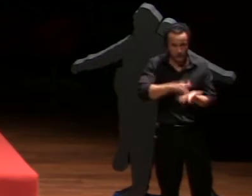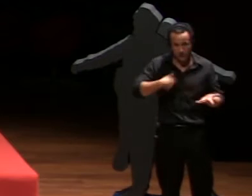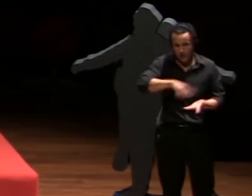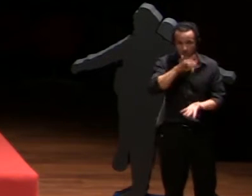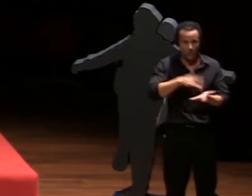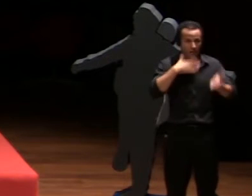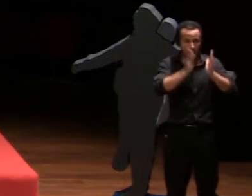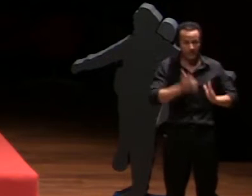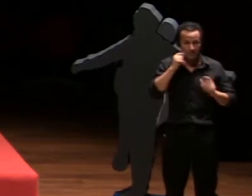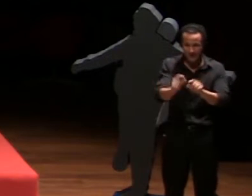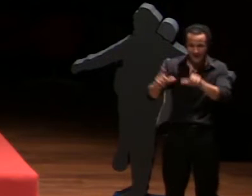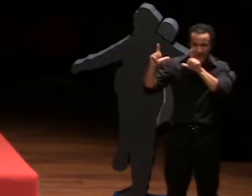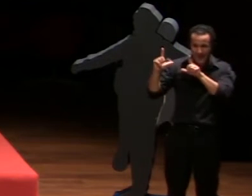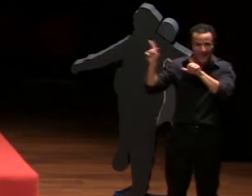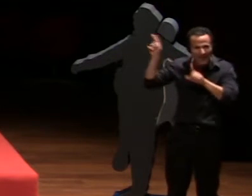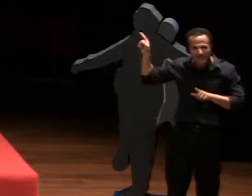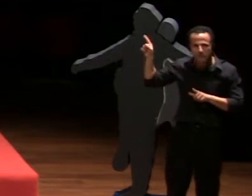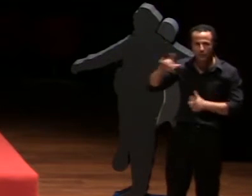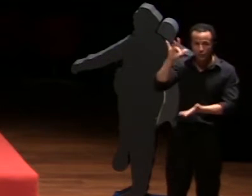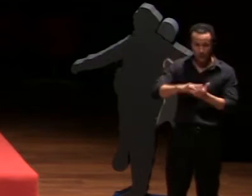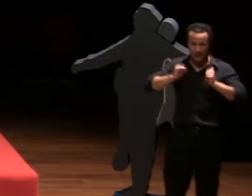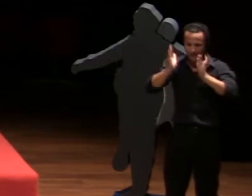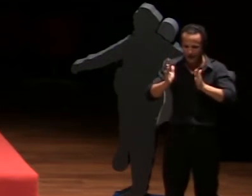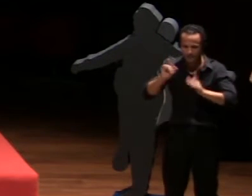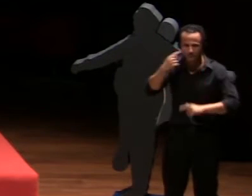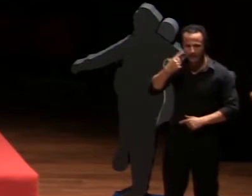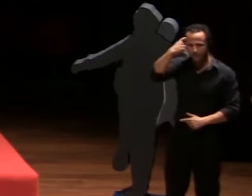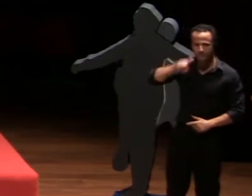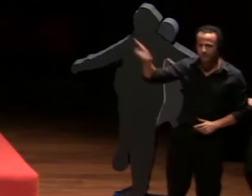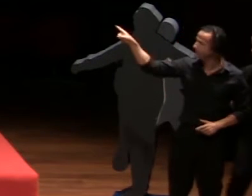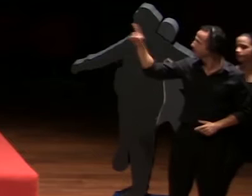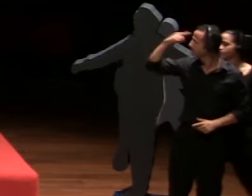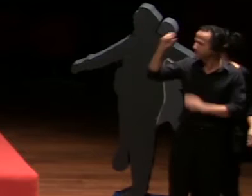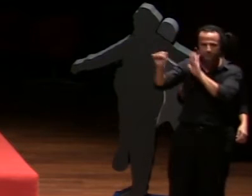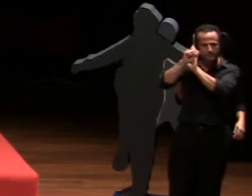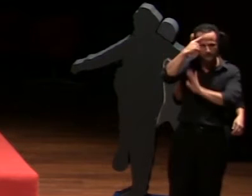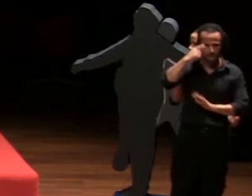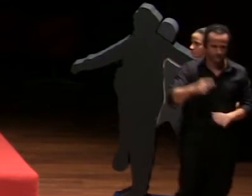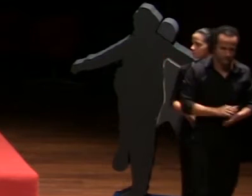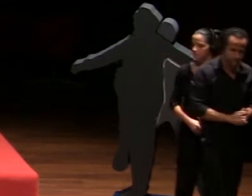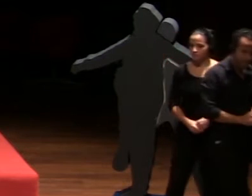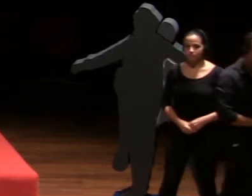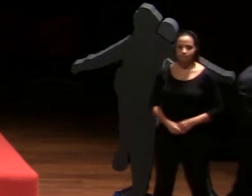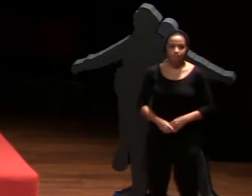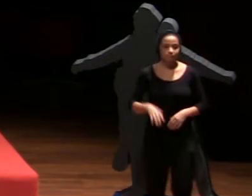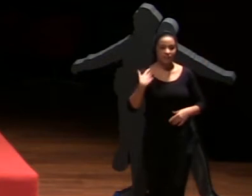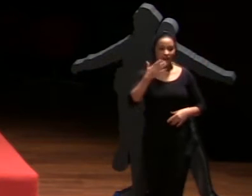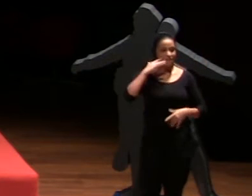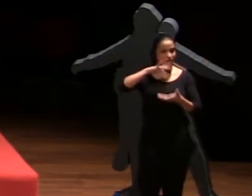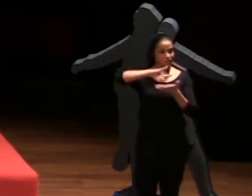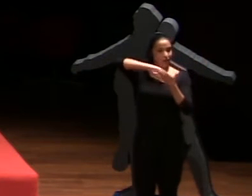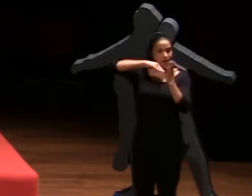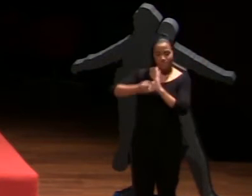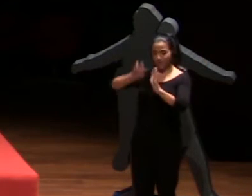fisioterapia recordaran esta diapositiva para recapacitar en cualquier método de los que acabamos de aprender, de los que acabamos de implantar,